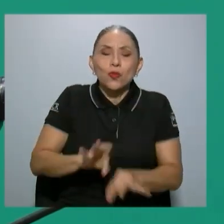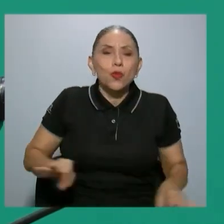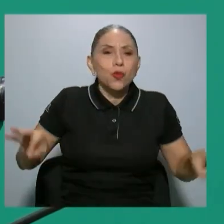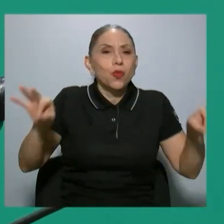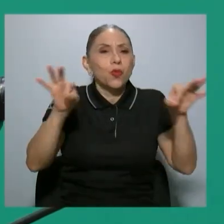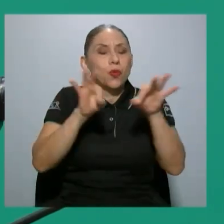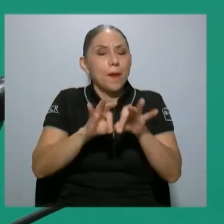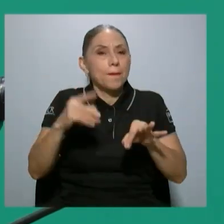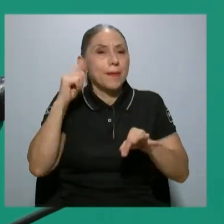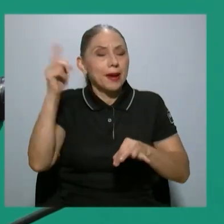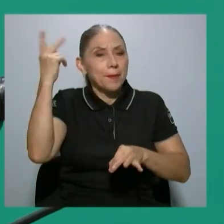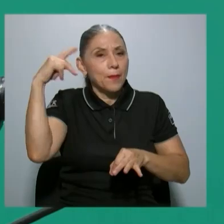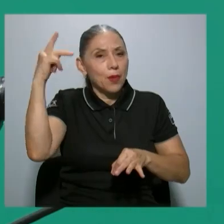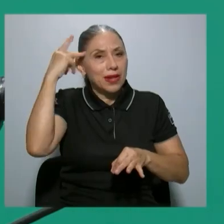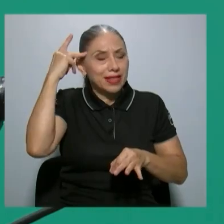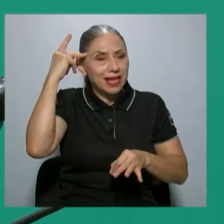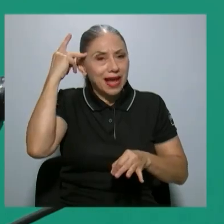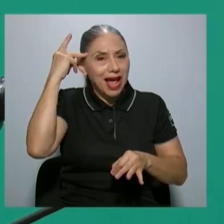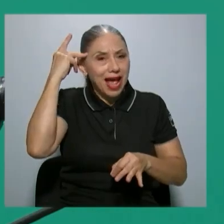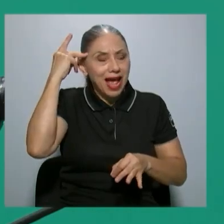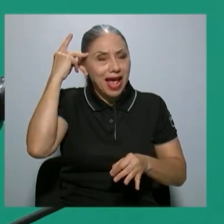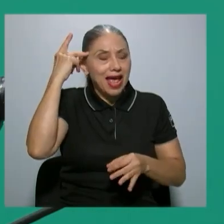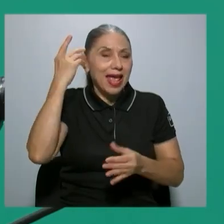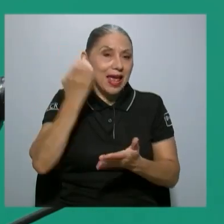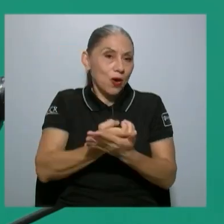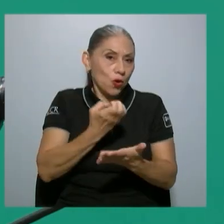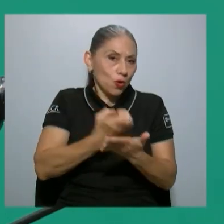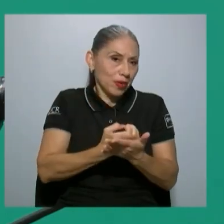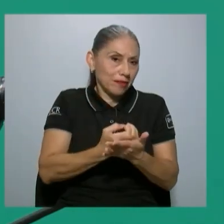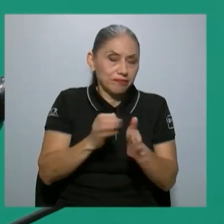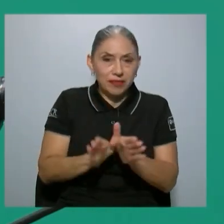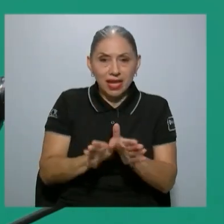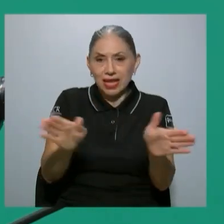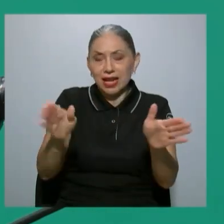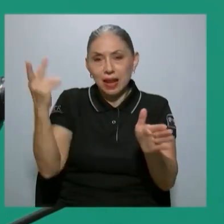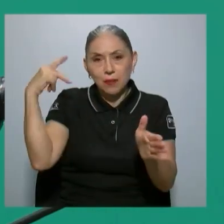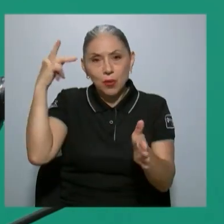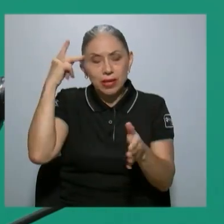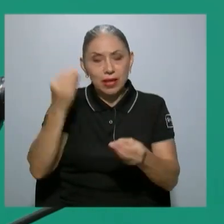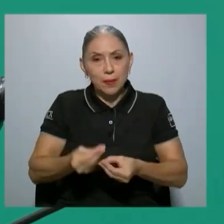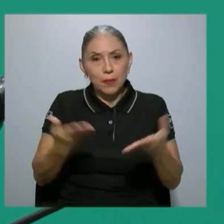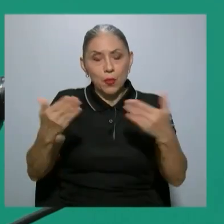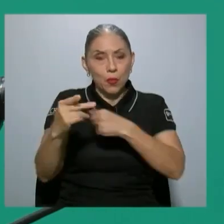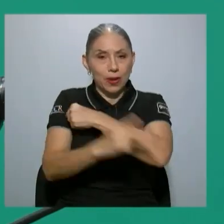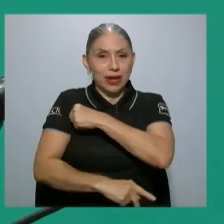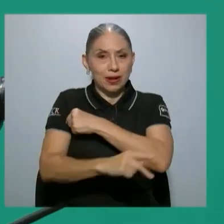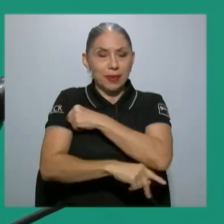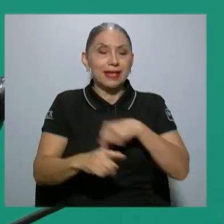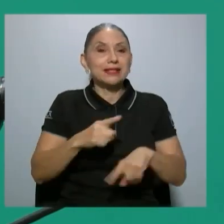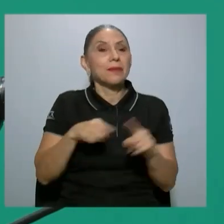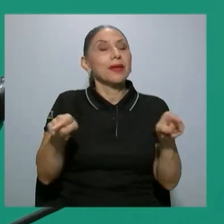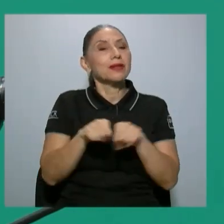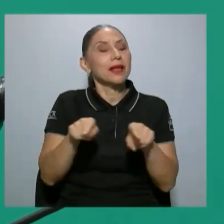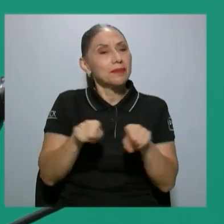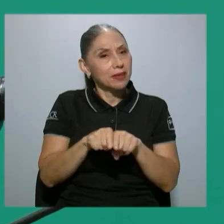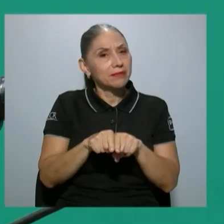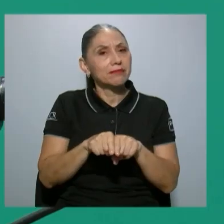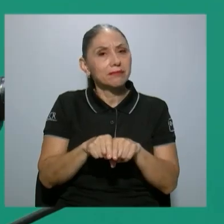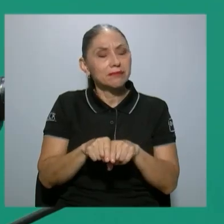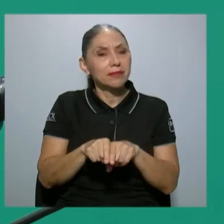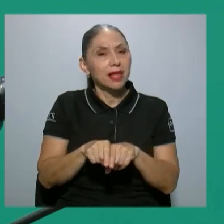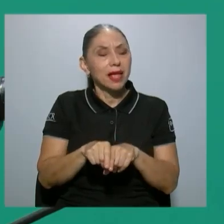política económica y en general para la política pública en el país, pero también me parece que ha